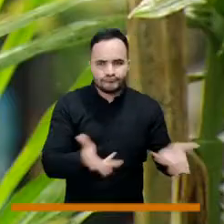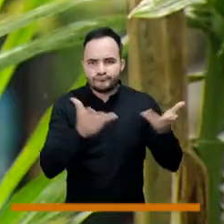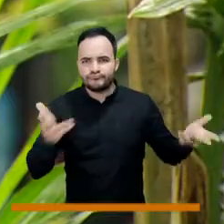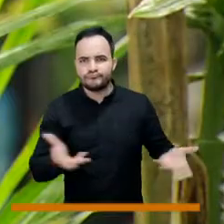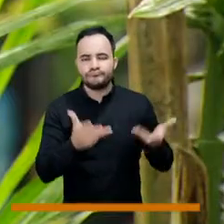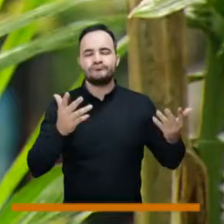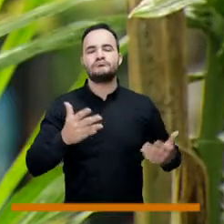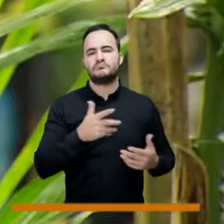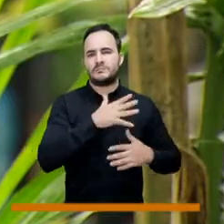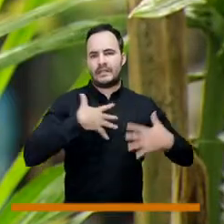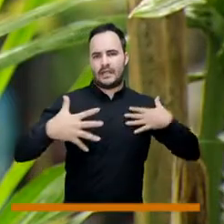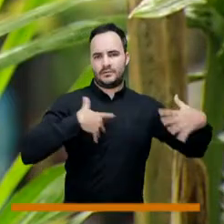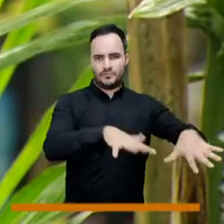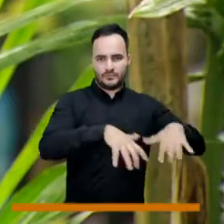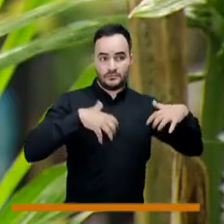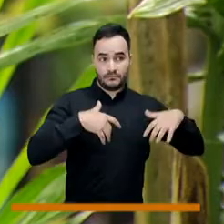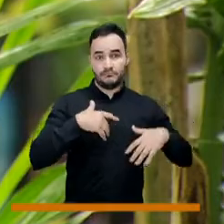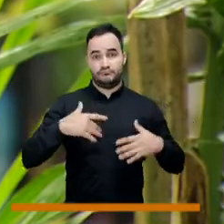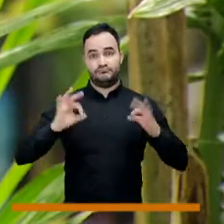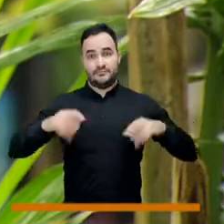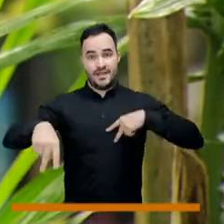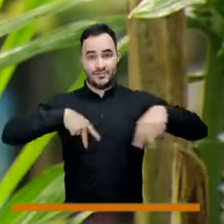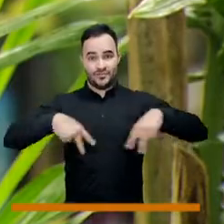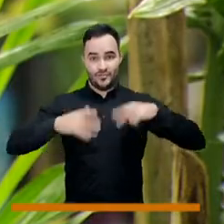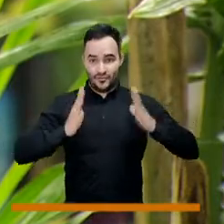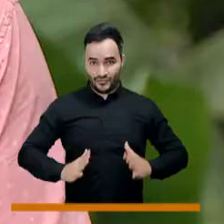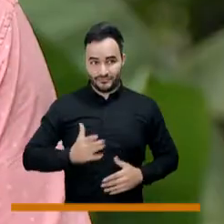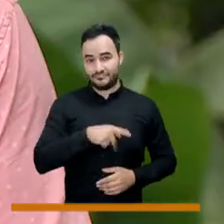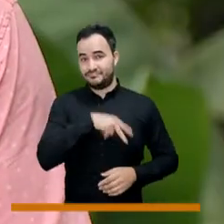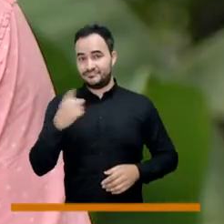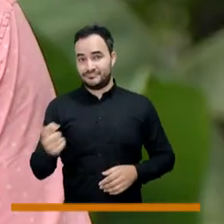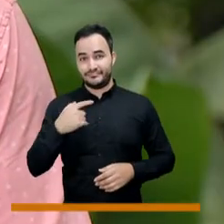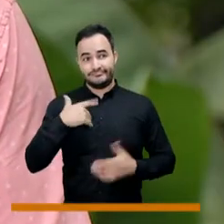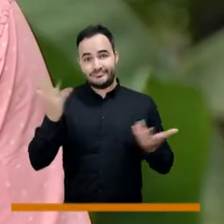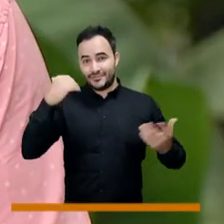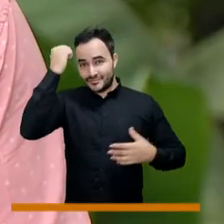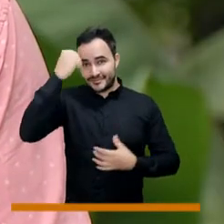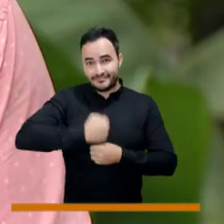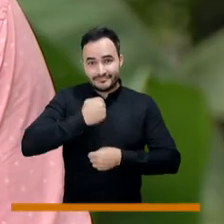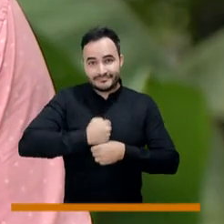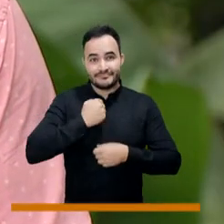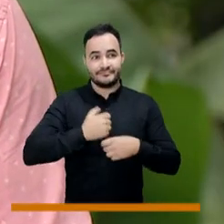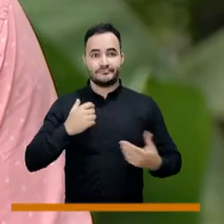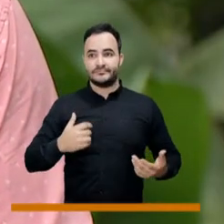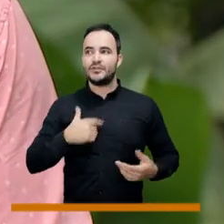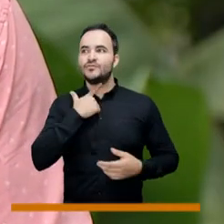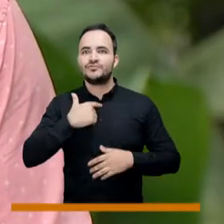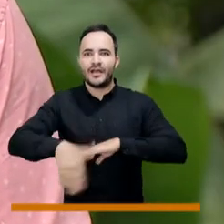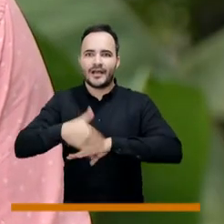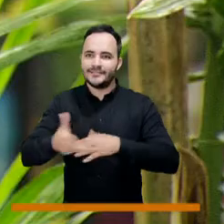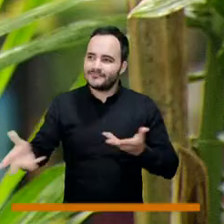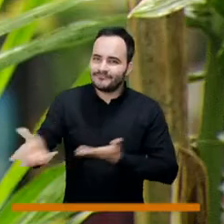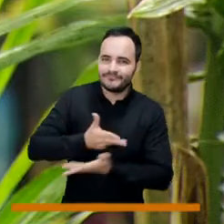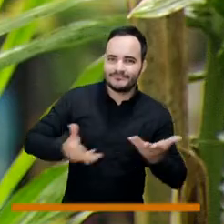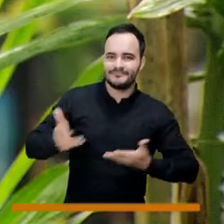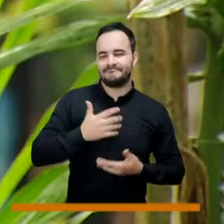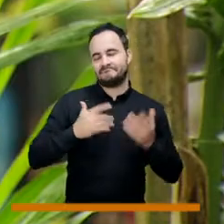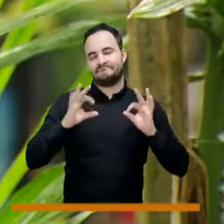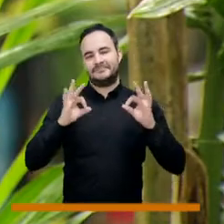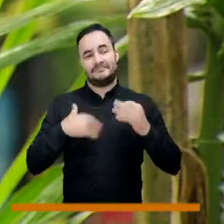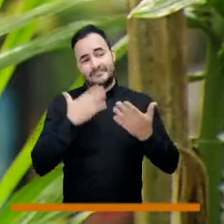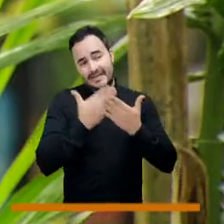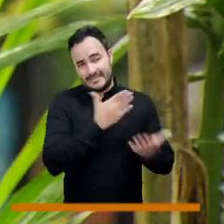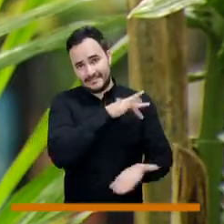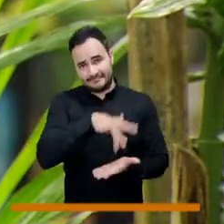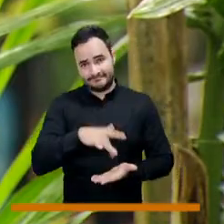Teatro, actor, docente, habitante del centro. Andrés, bienvenido en De Frente a la Gente y gracias por aceptar esta invitación que nos